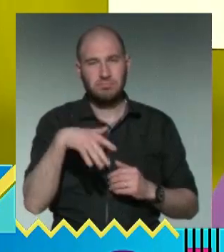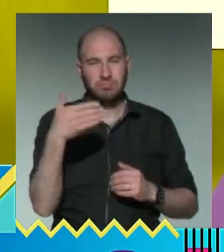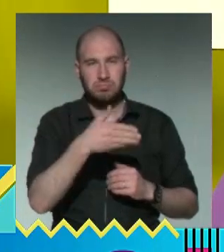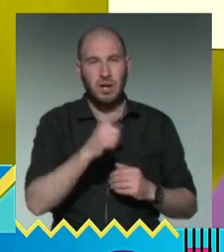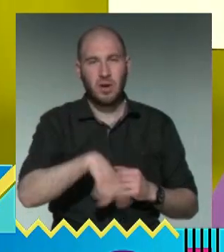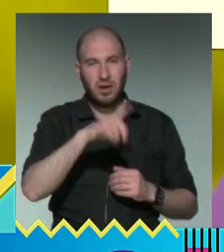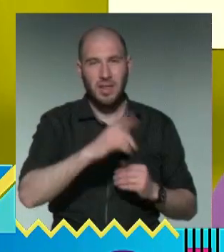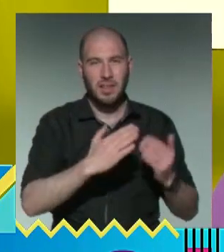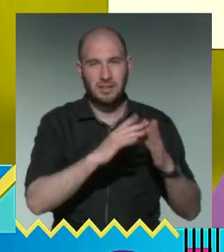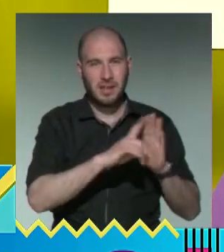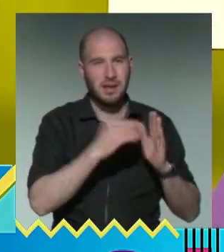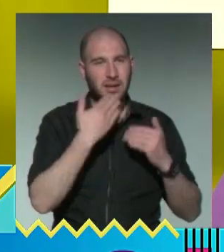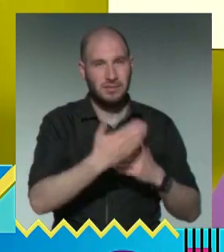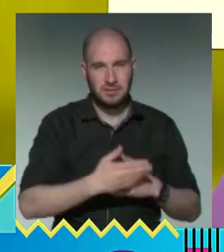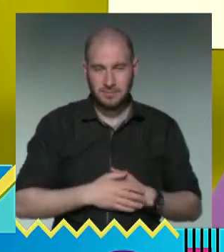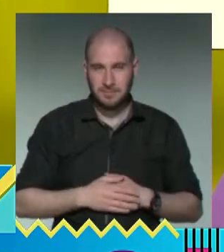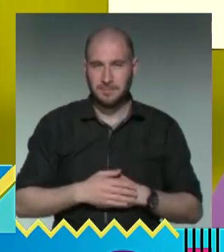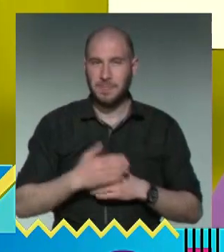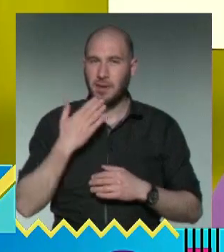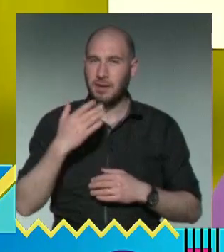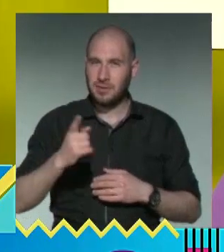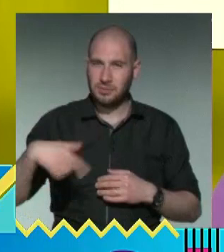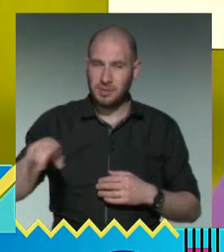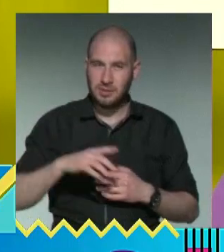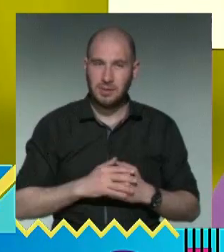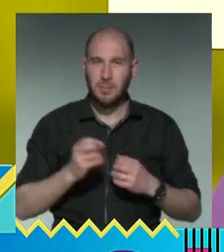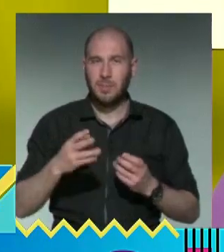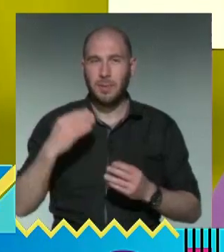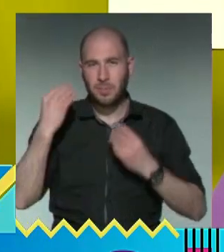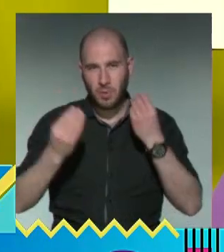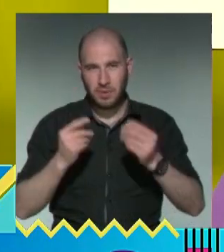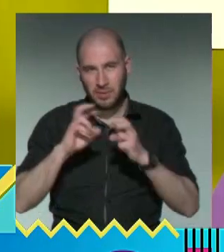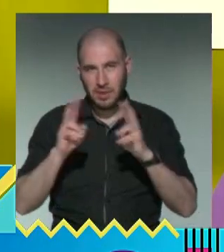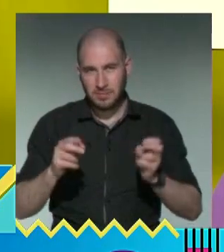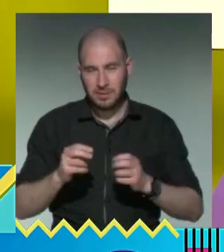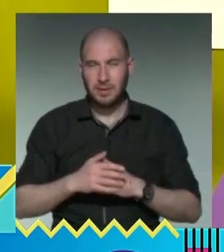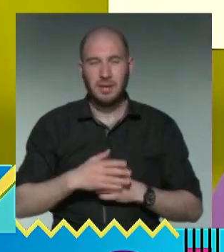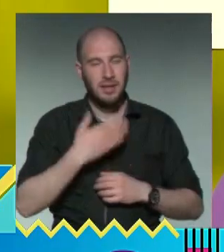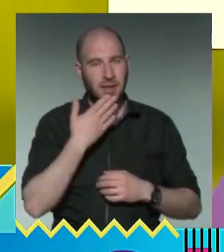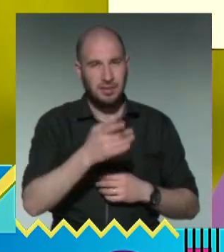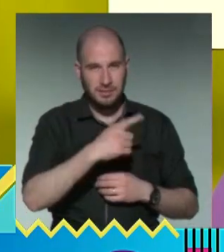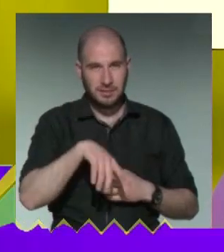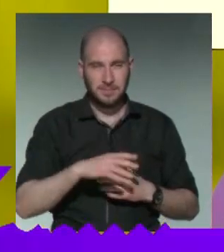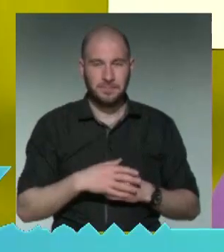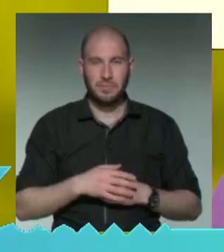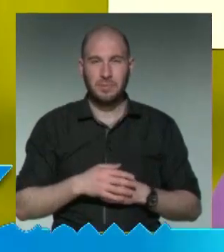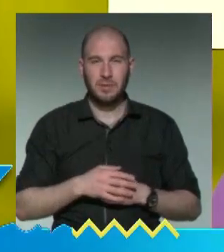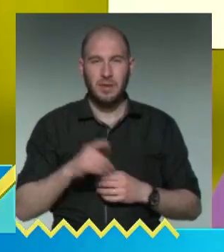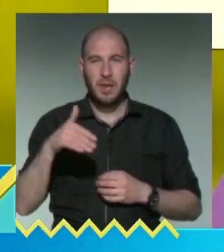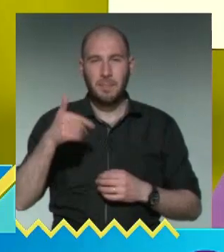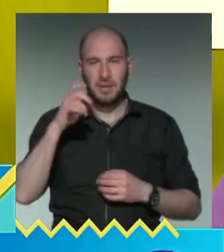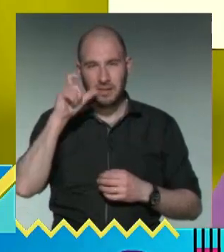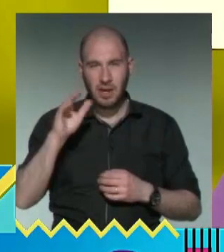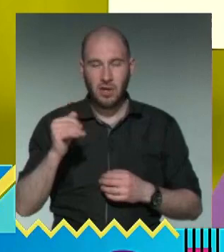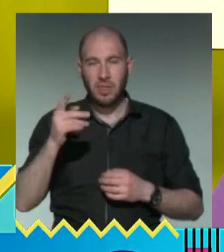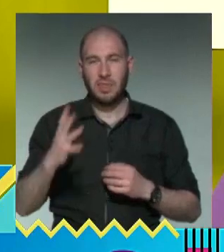en estas jornadas legislativas. Muchas gracias. No, muchas gracias a ustedes por preocuparse del tema y ocuparse. Muchísimas gracias nuevamente. Bueno, Marcelo